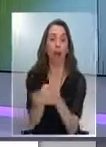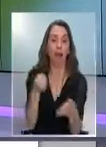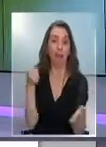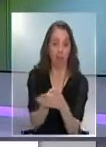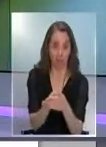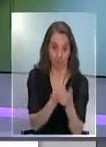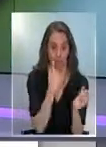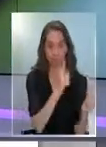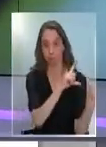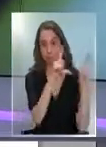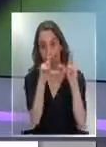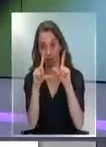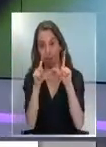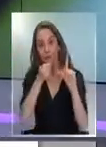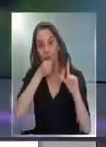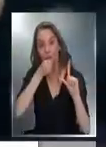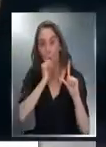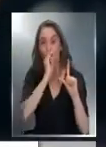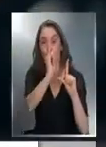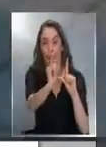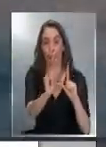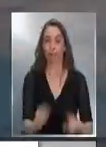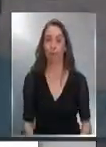los detalles en la nota de Andrés Ramírez.